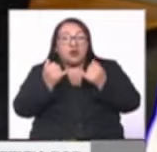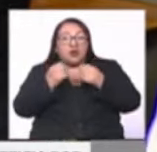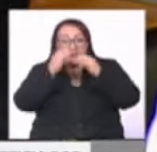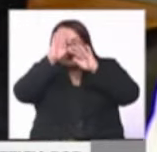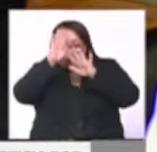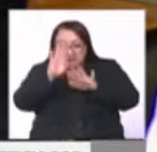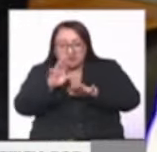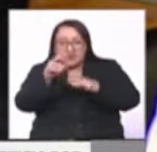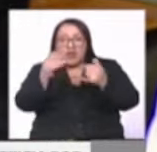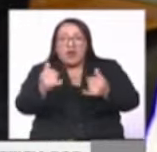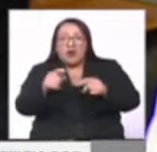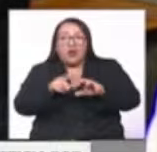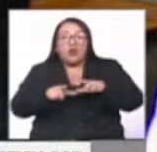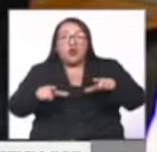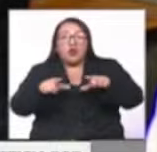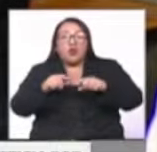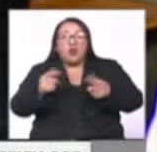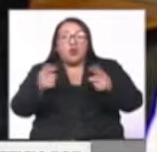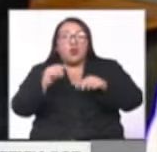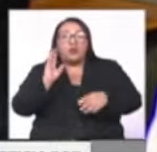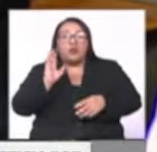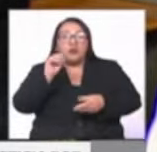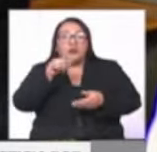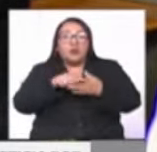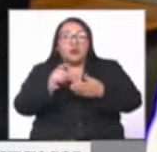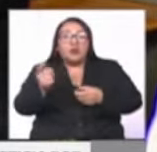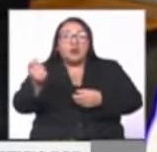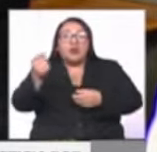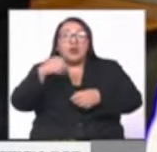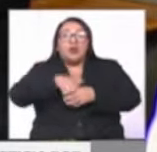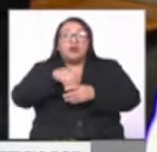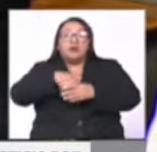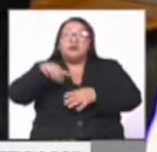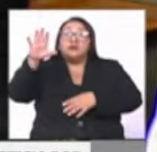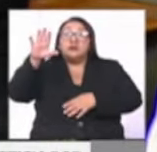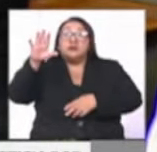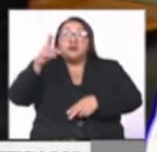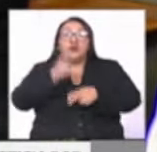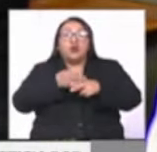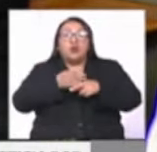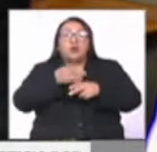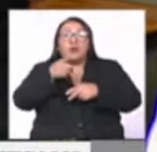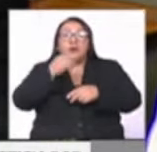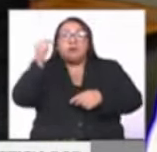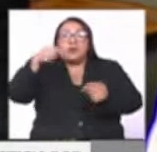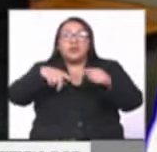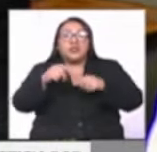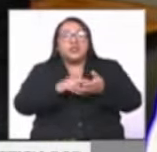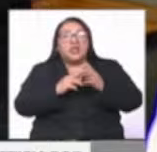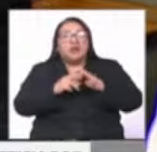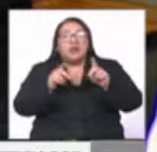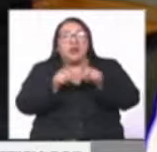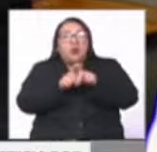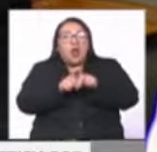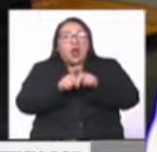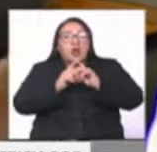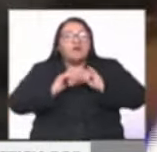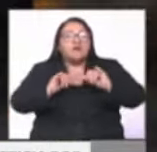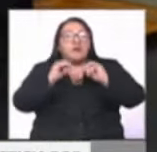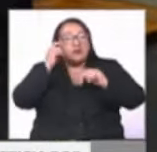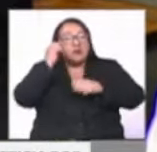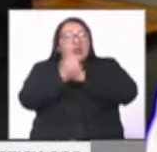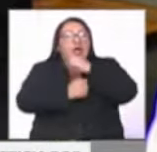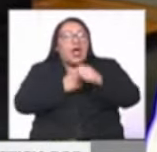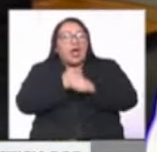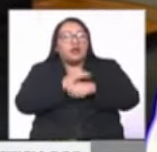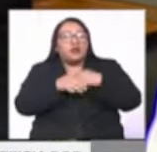en este recinto al responder presente ante el llamado de su nombre Inspire sus deliberaciones de hoy en torno